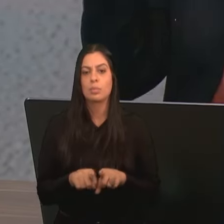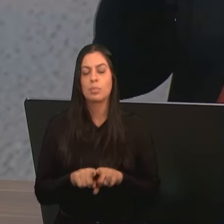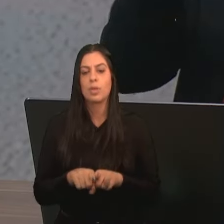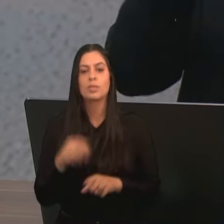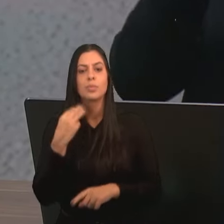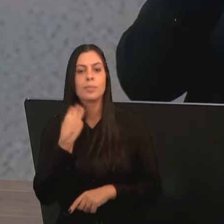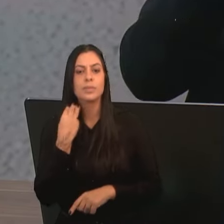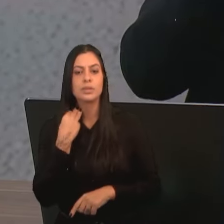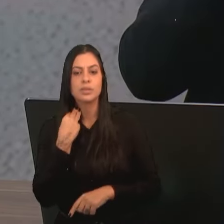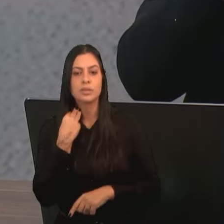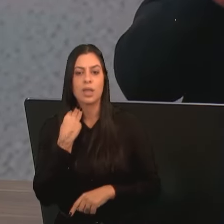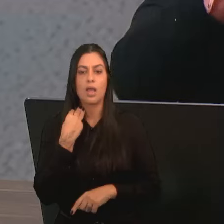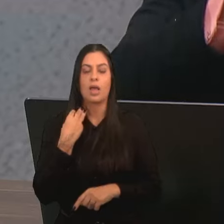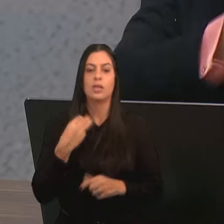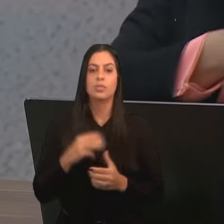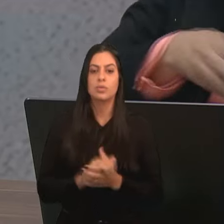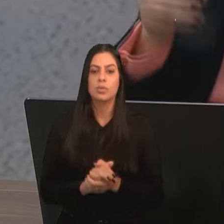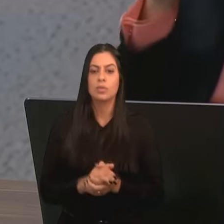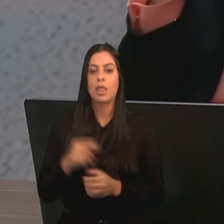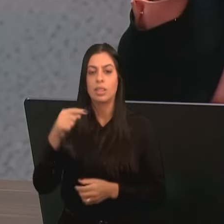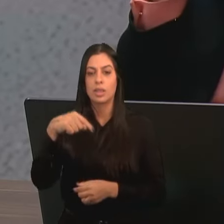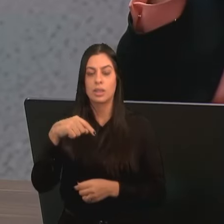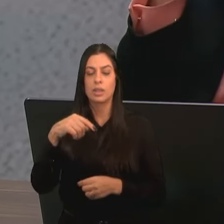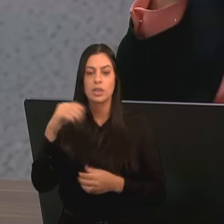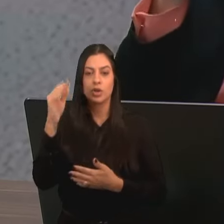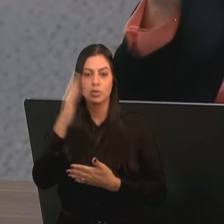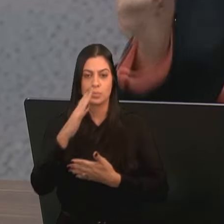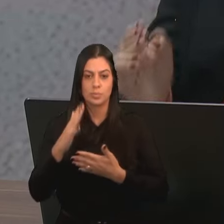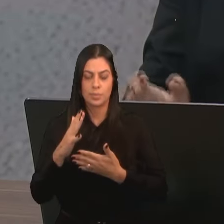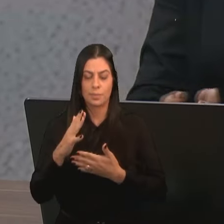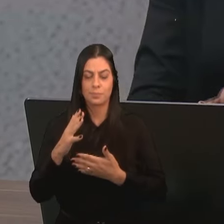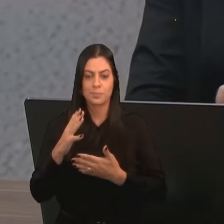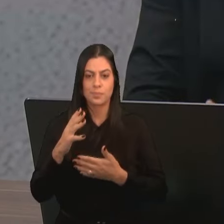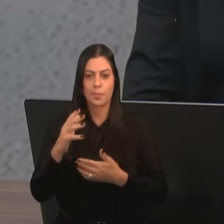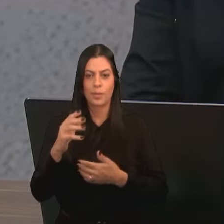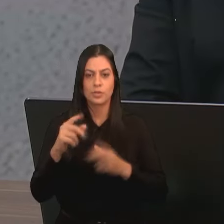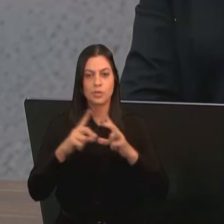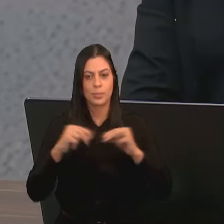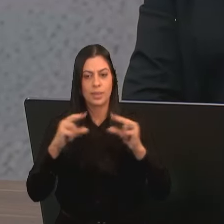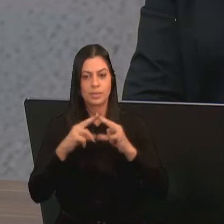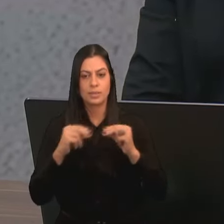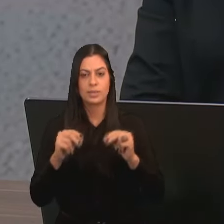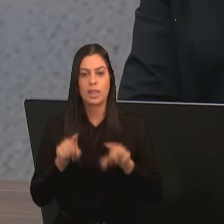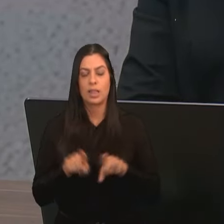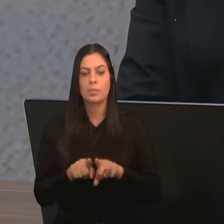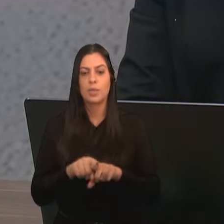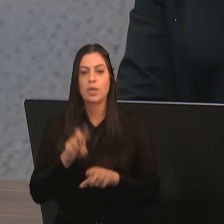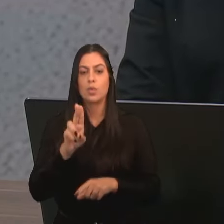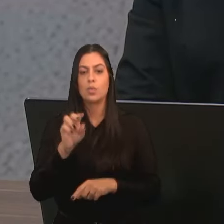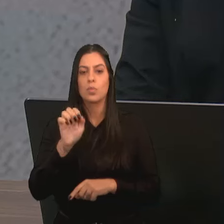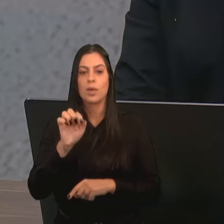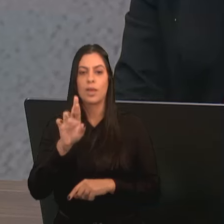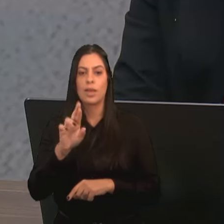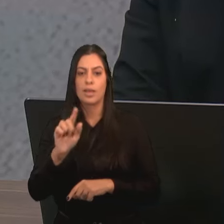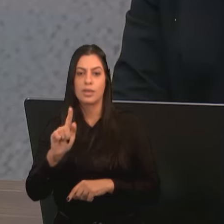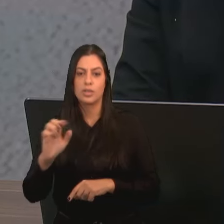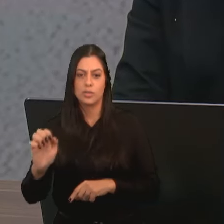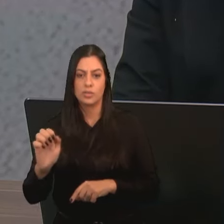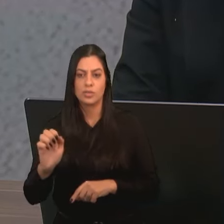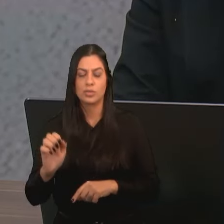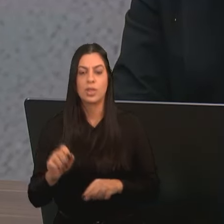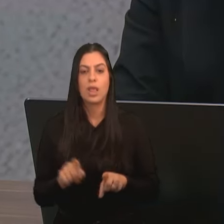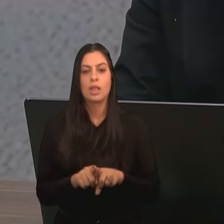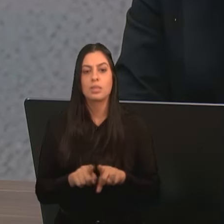Constitucional y de maestrado y doctorado en el Centro Universitario de Brasilia. Tiene una maestría